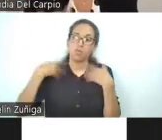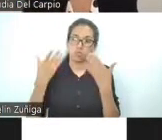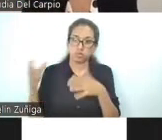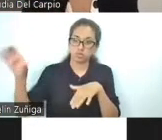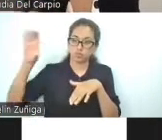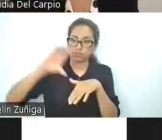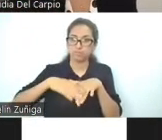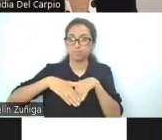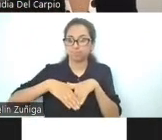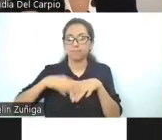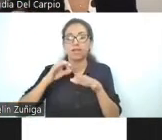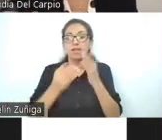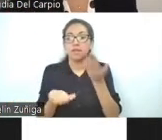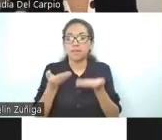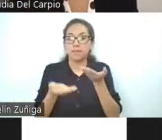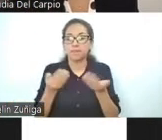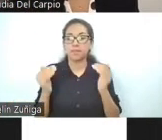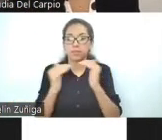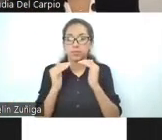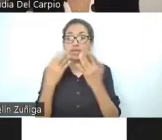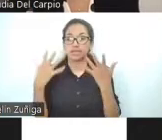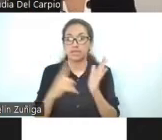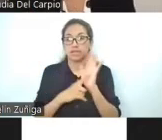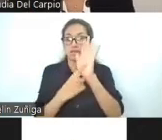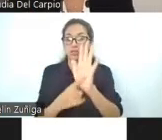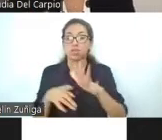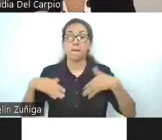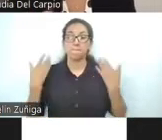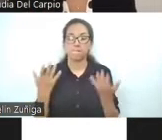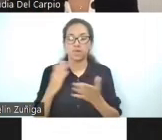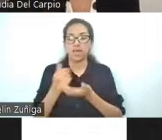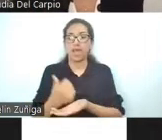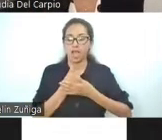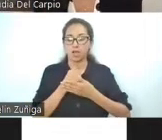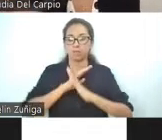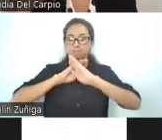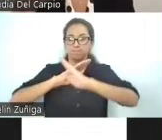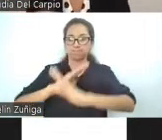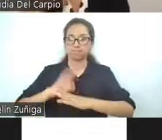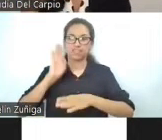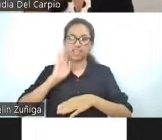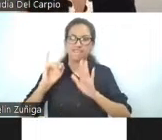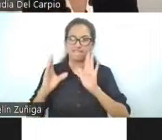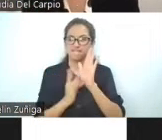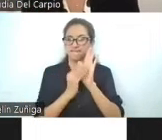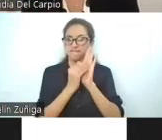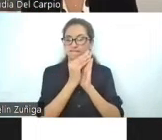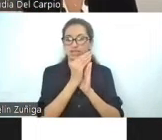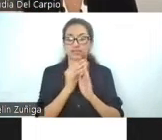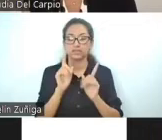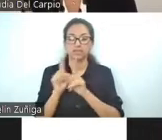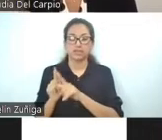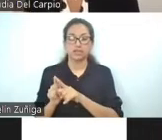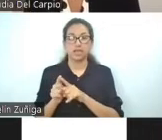o al equilibrio de la vagina y está demostrado que pueden prevenir infecciones vaginales como coadyuvante al